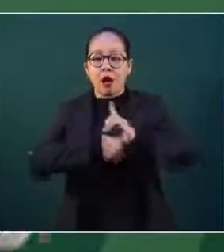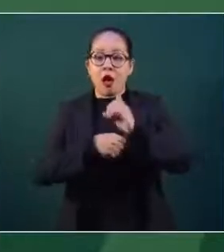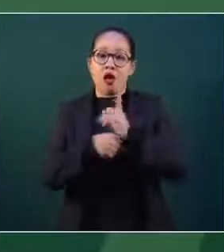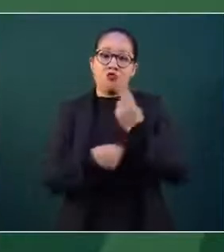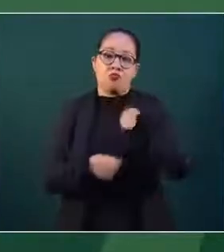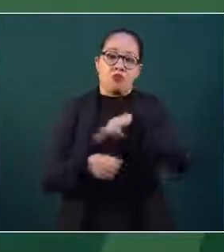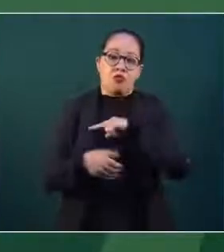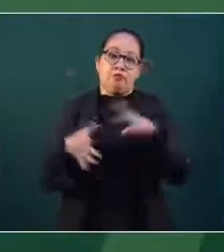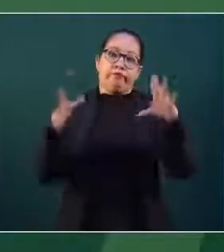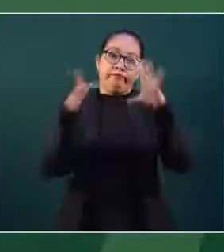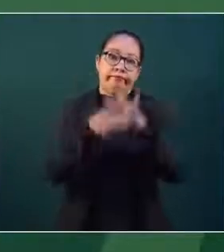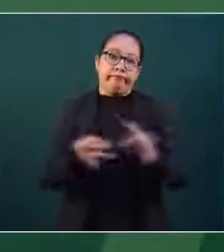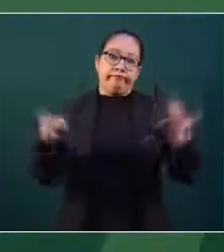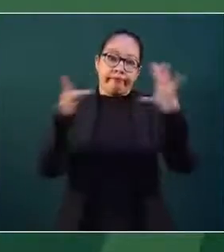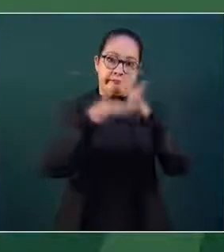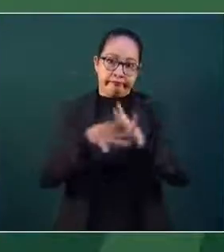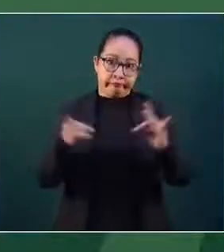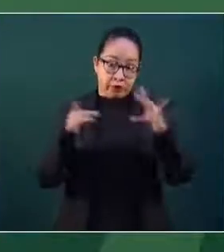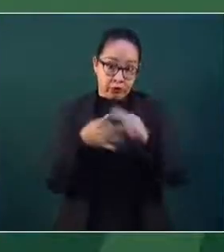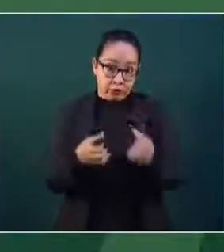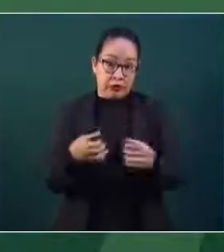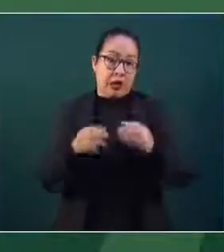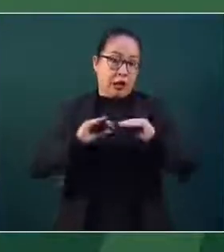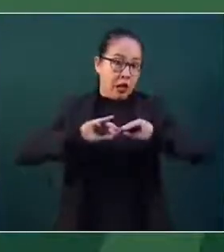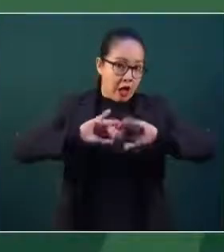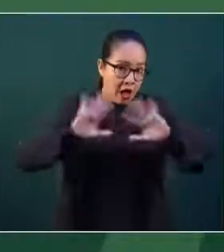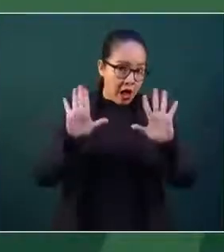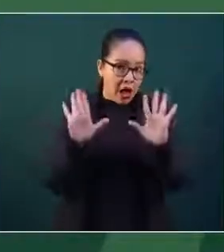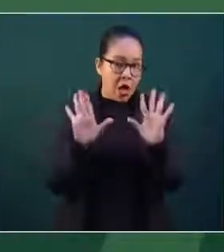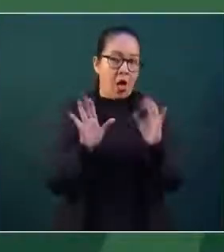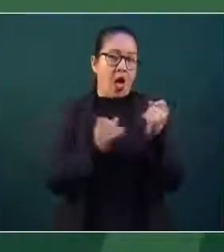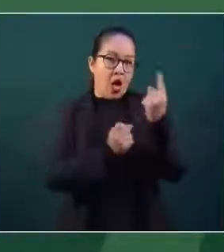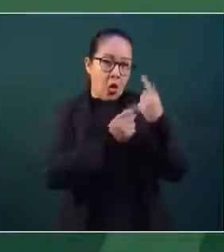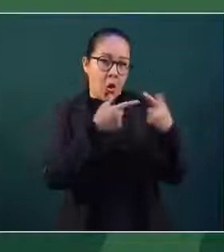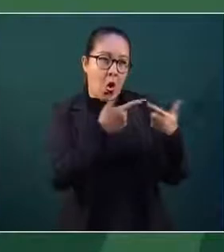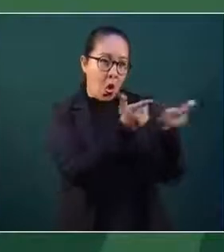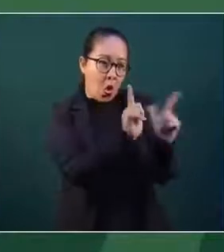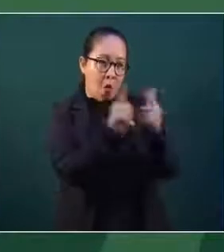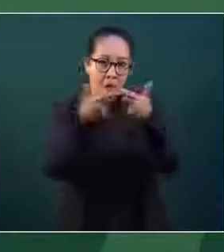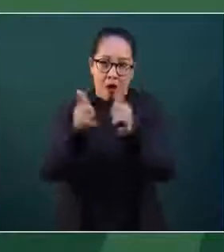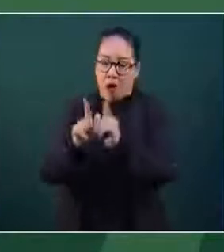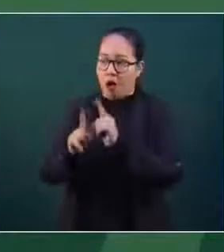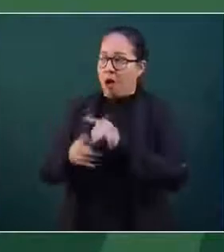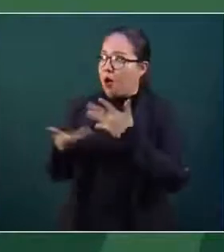porque había presión de ciertos gremios para que se les